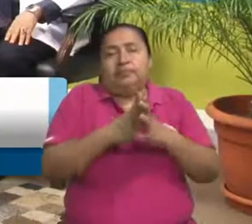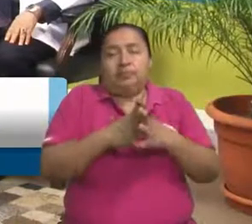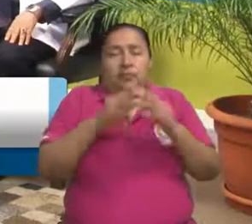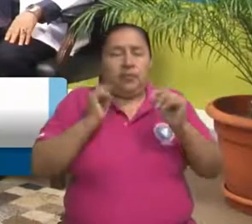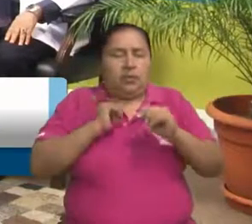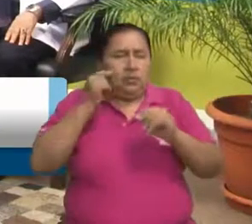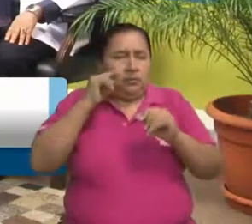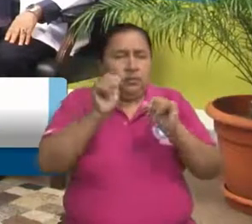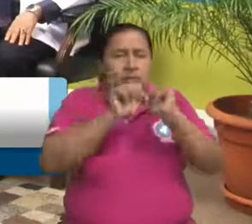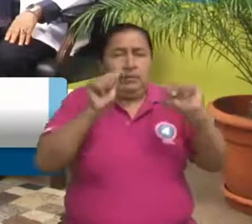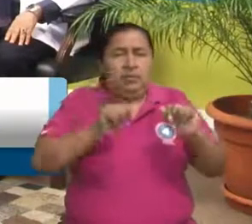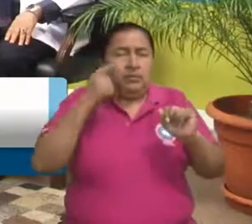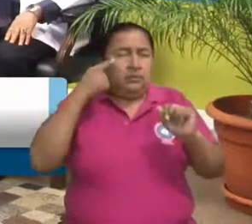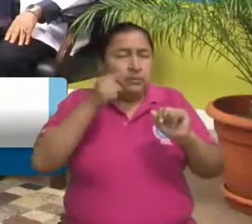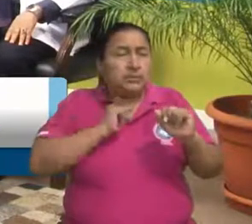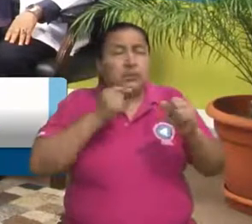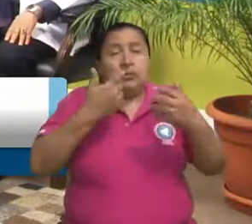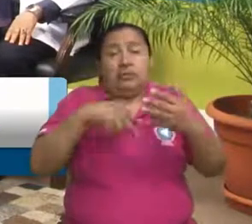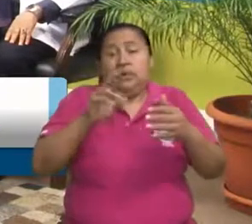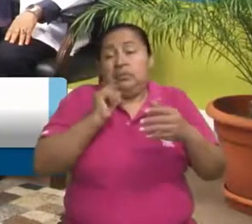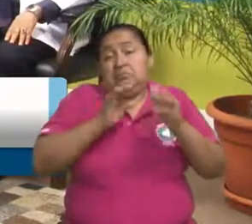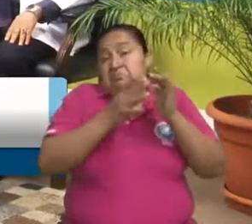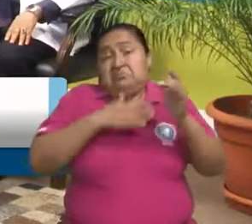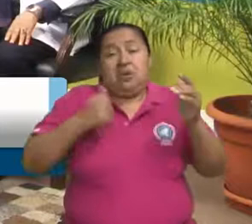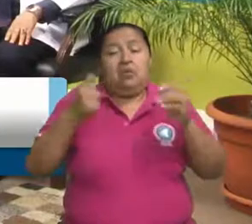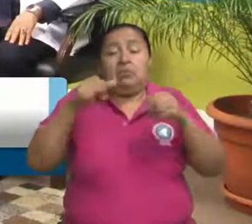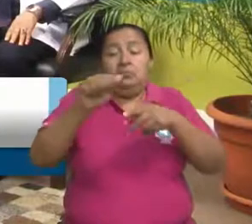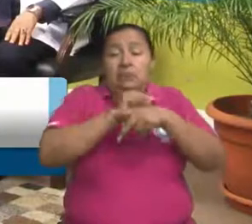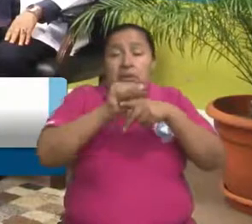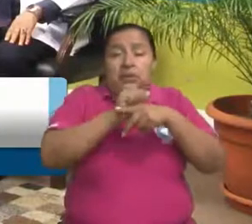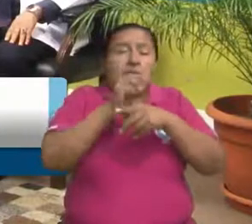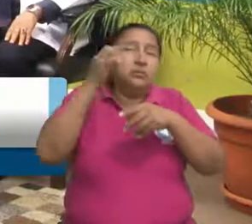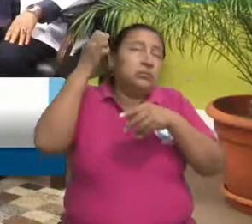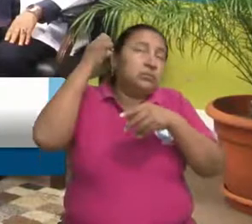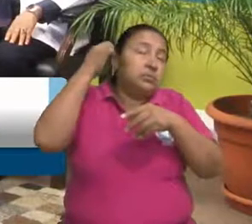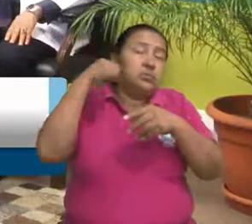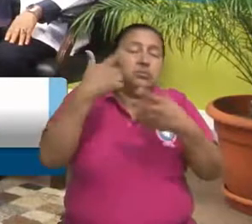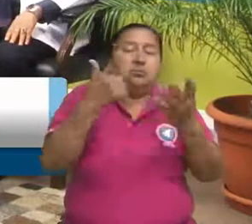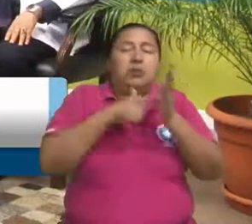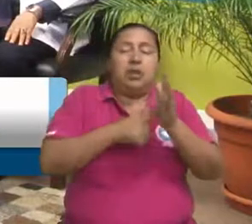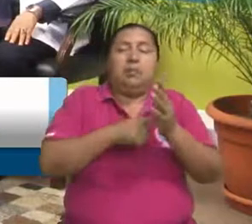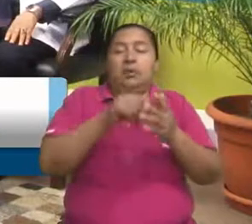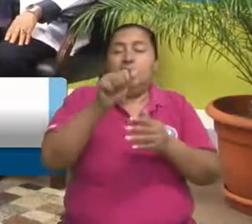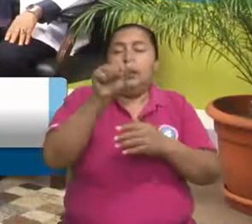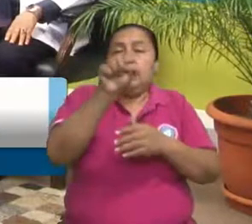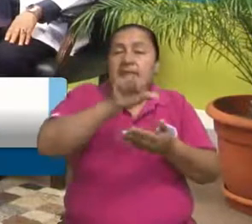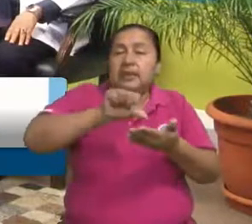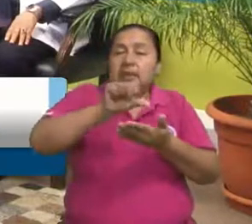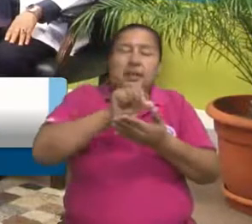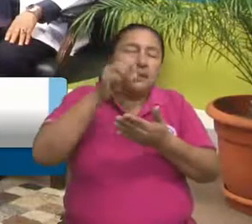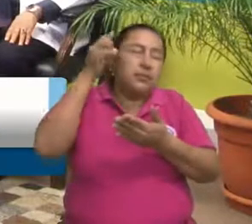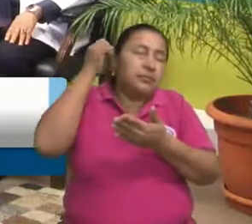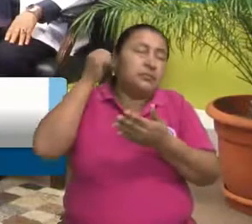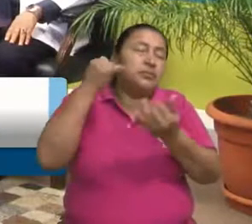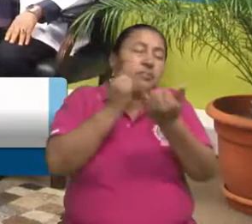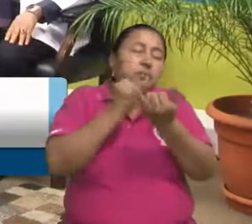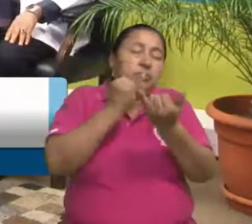extraño animado, lo más recomendable es aplicar algunas gotitas como aceite para este...